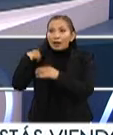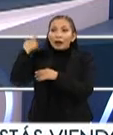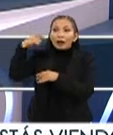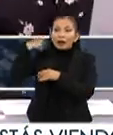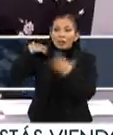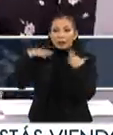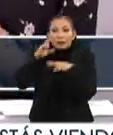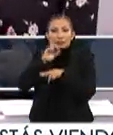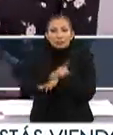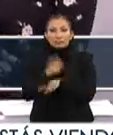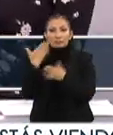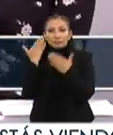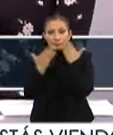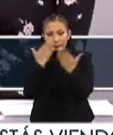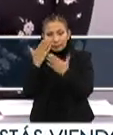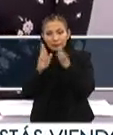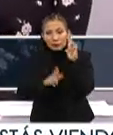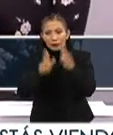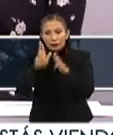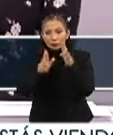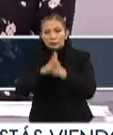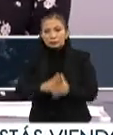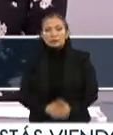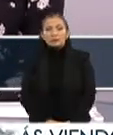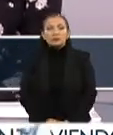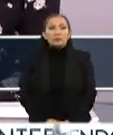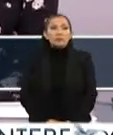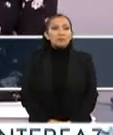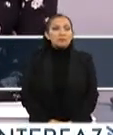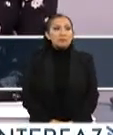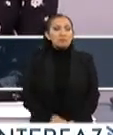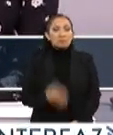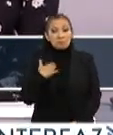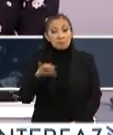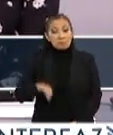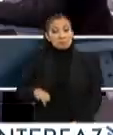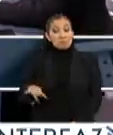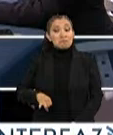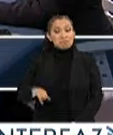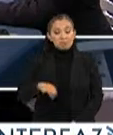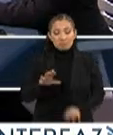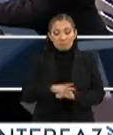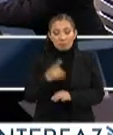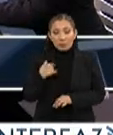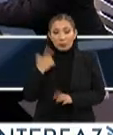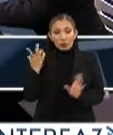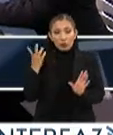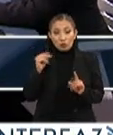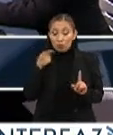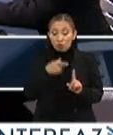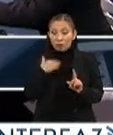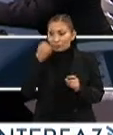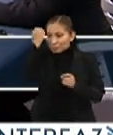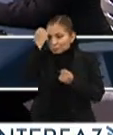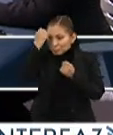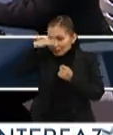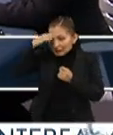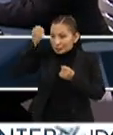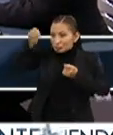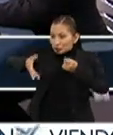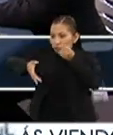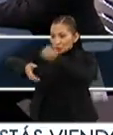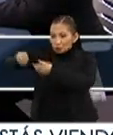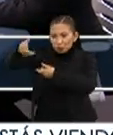como maestra, como estudiante normal. Bueno, fue muy interesante porque no solamente compartí experiencias